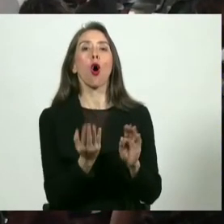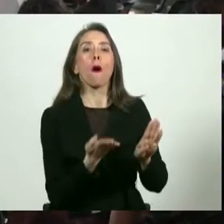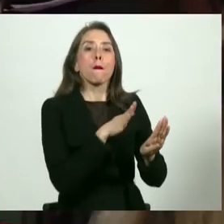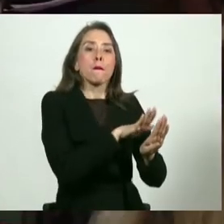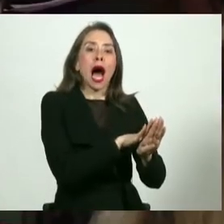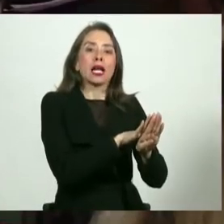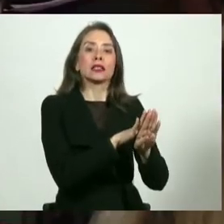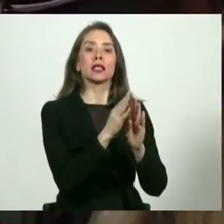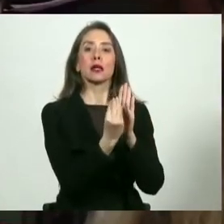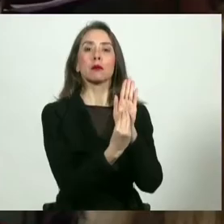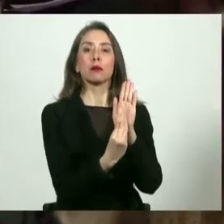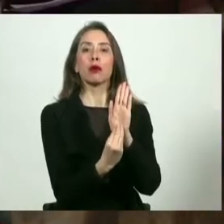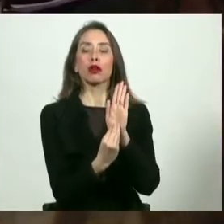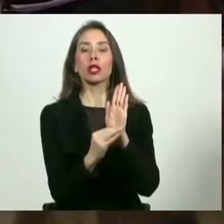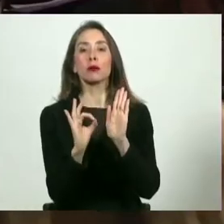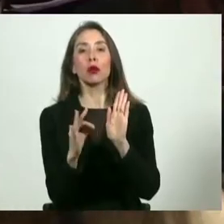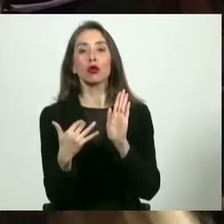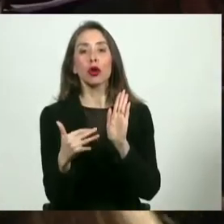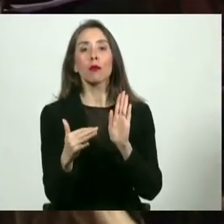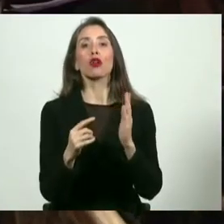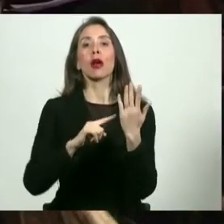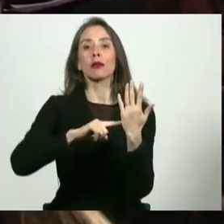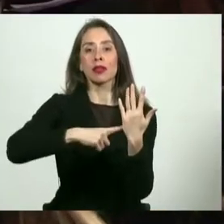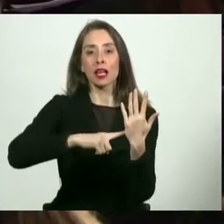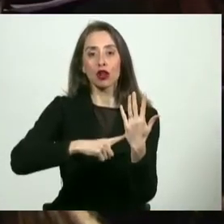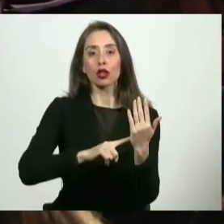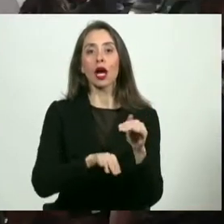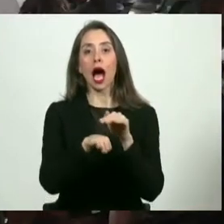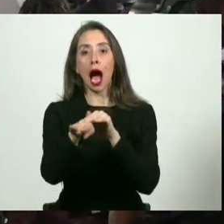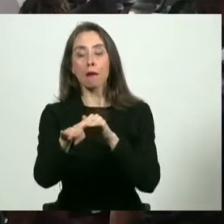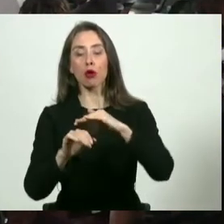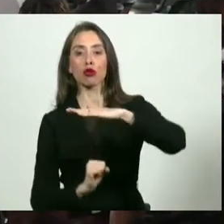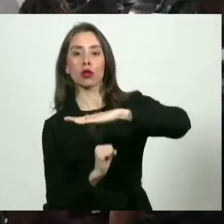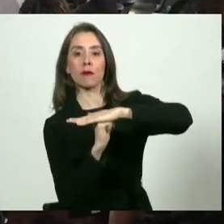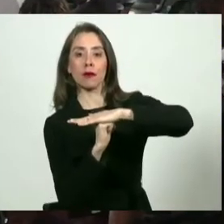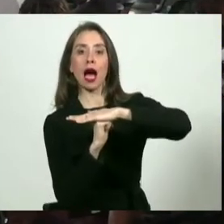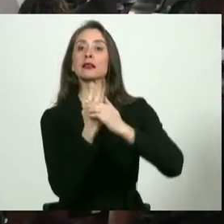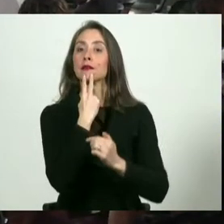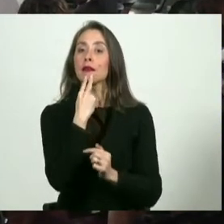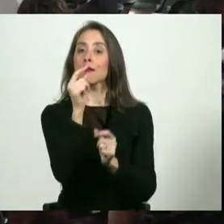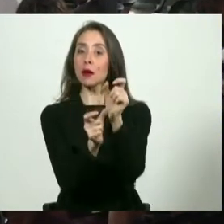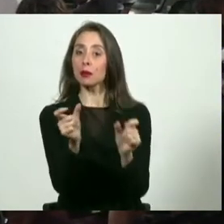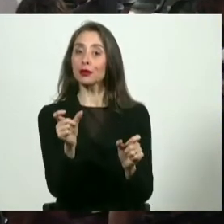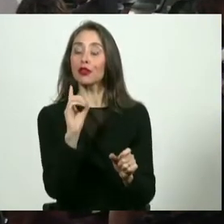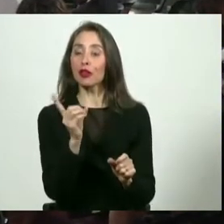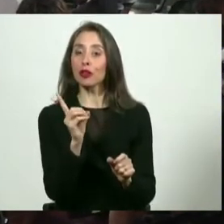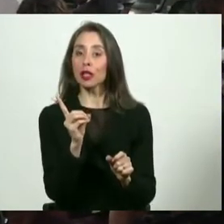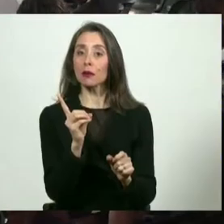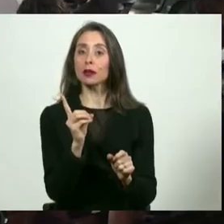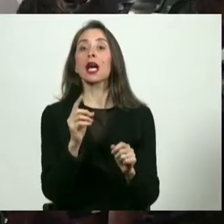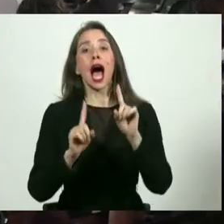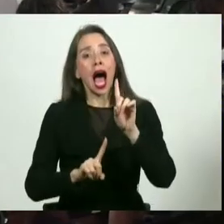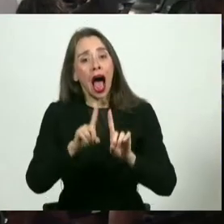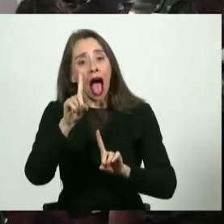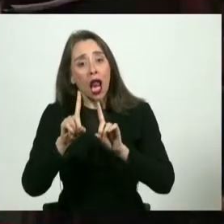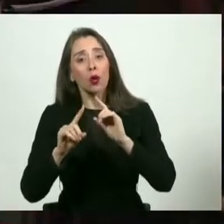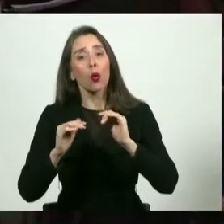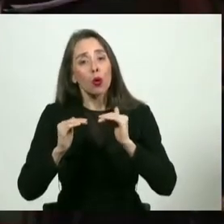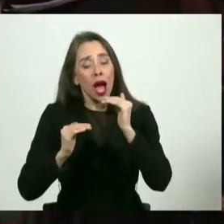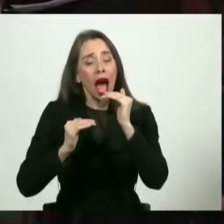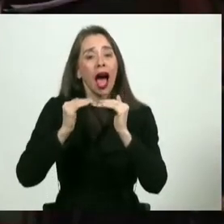parche incorporando, que es muy importante, tecnologías que apoyen, sustenten la vida de las personas con discapacidad. Hemos hecho algunos